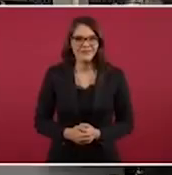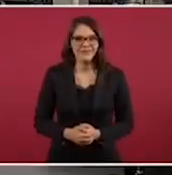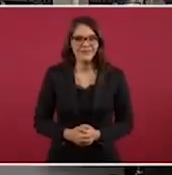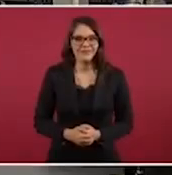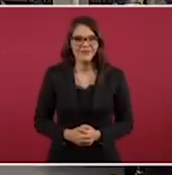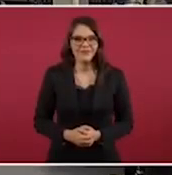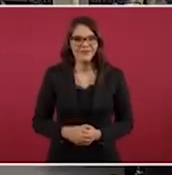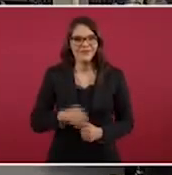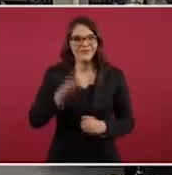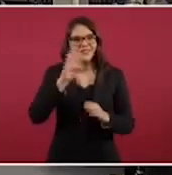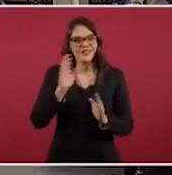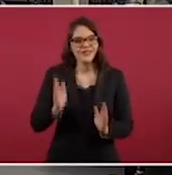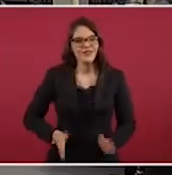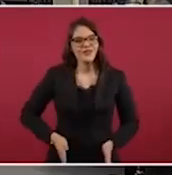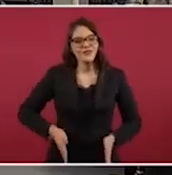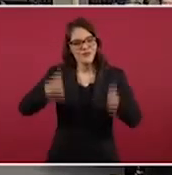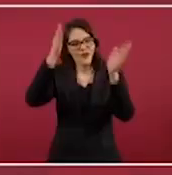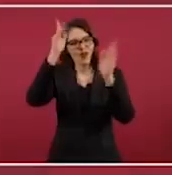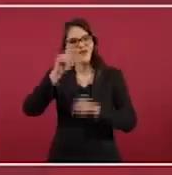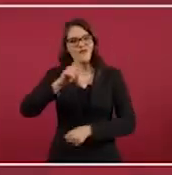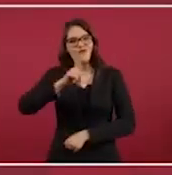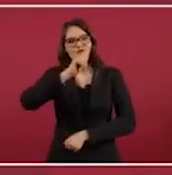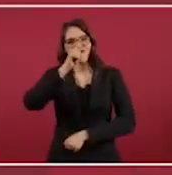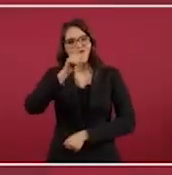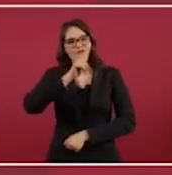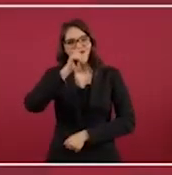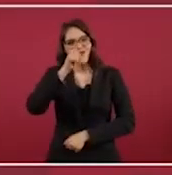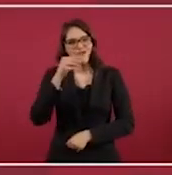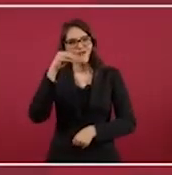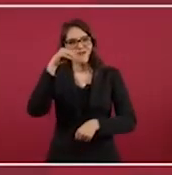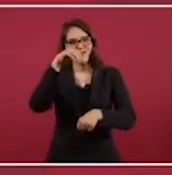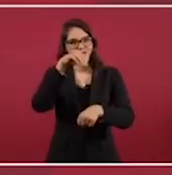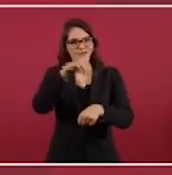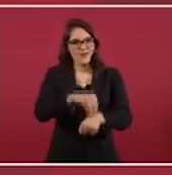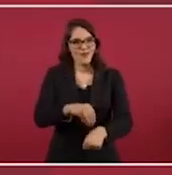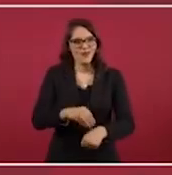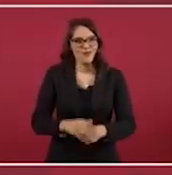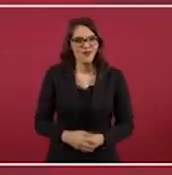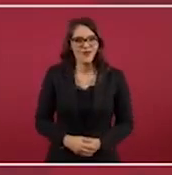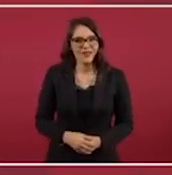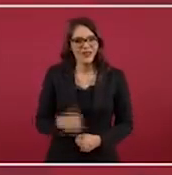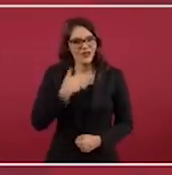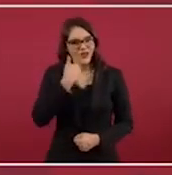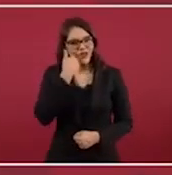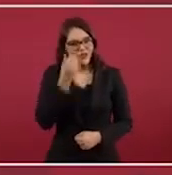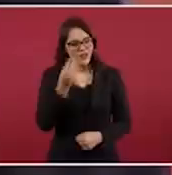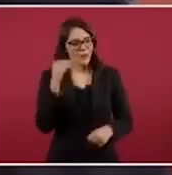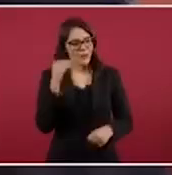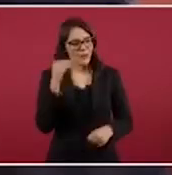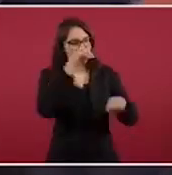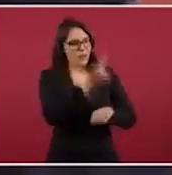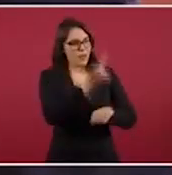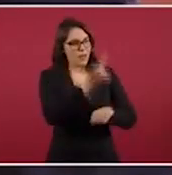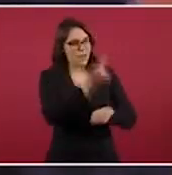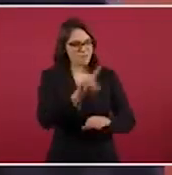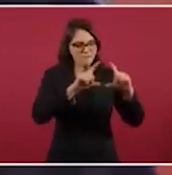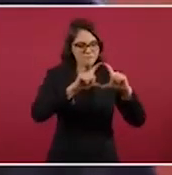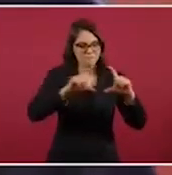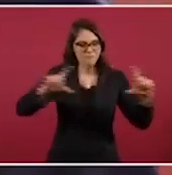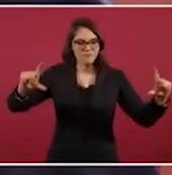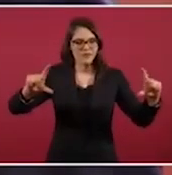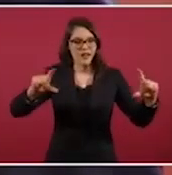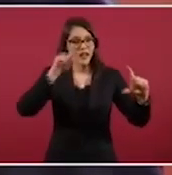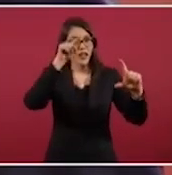la estela de luz, sí. Le quiero ir a poner una placa, monumento